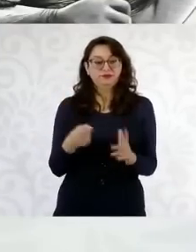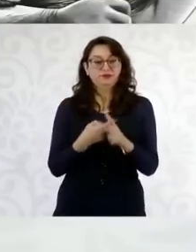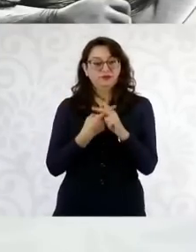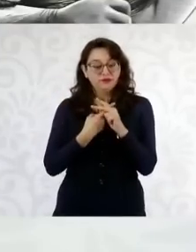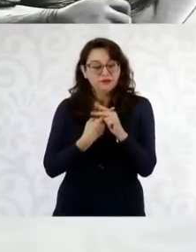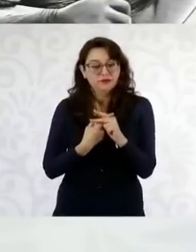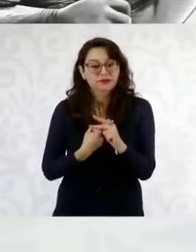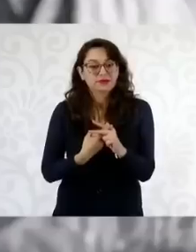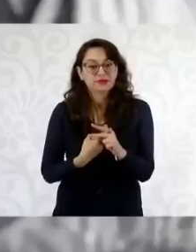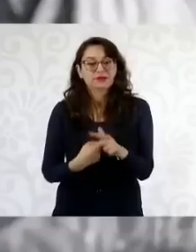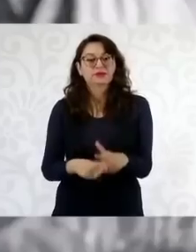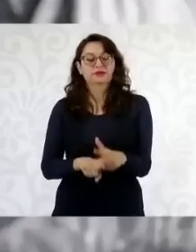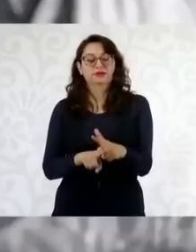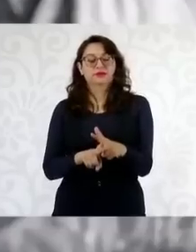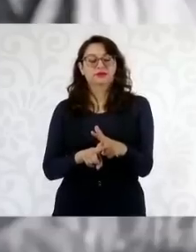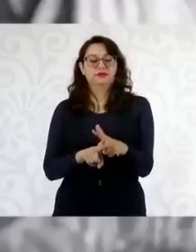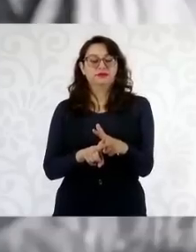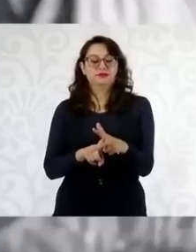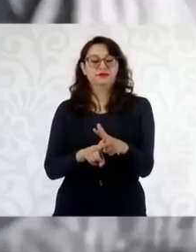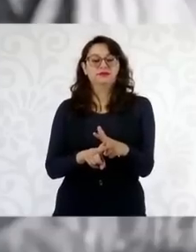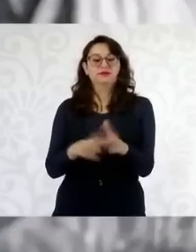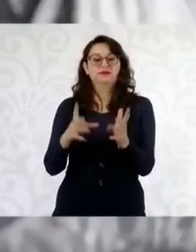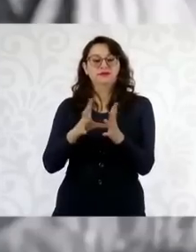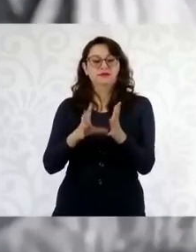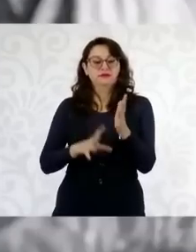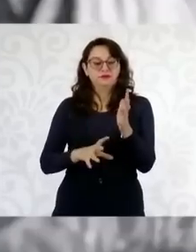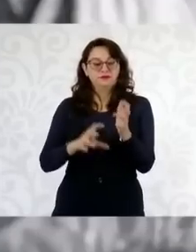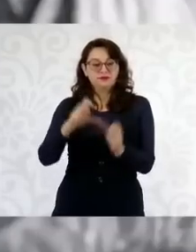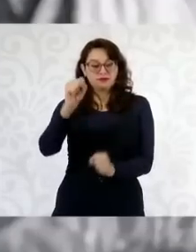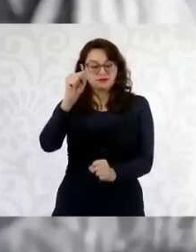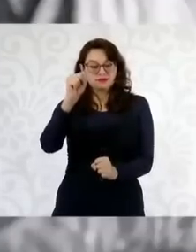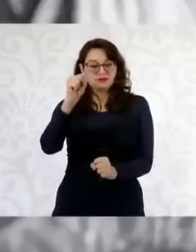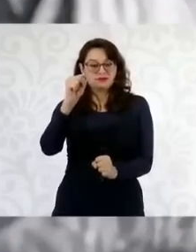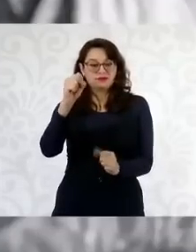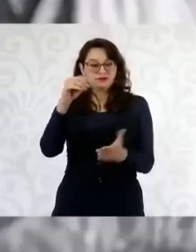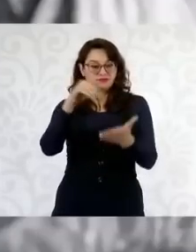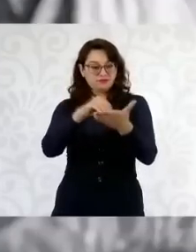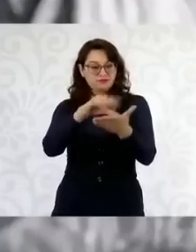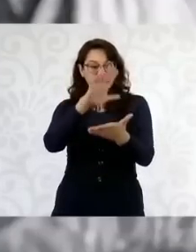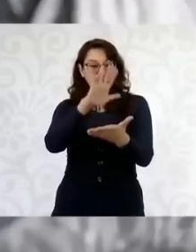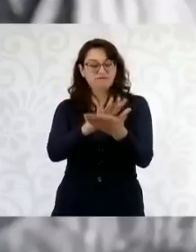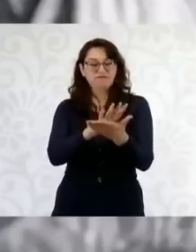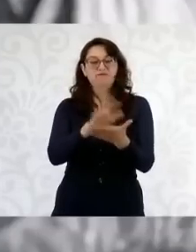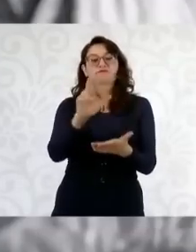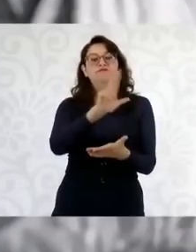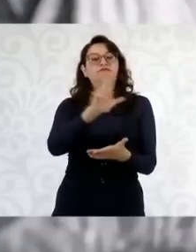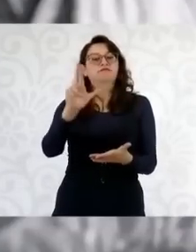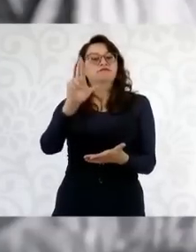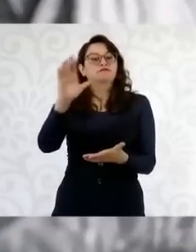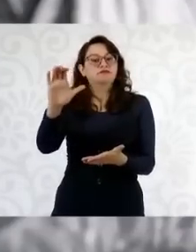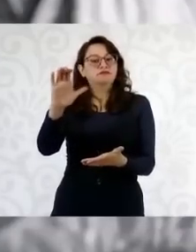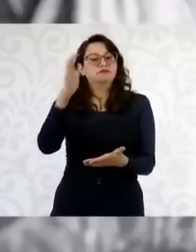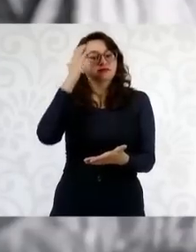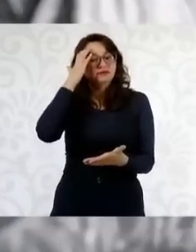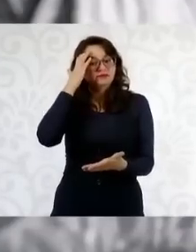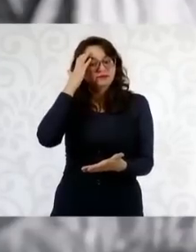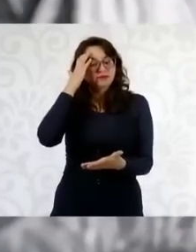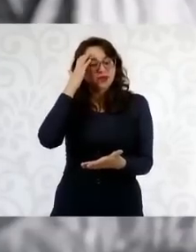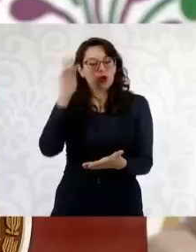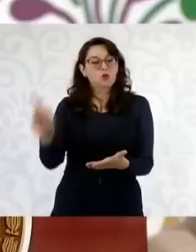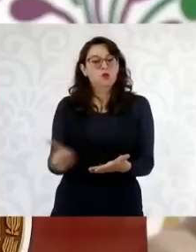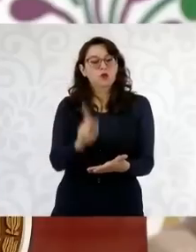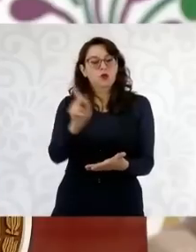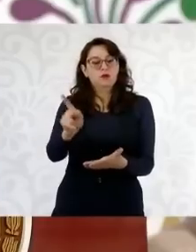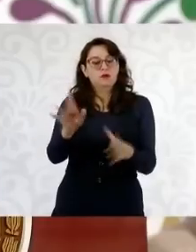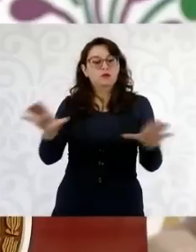introdujo en la Constitución Política de los Estados Unidos Mexicanos el reconocimiento de los pueblos